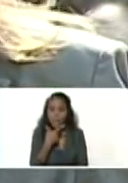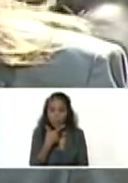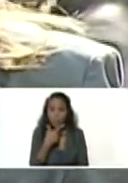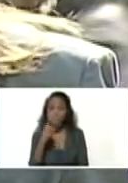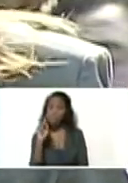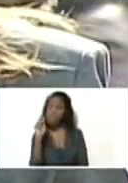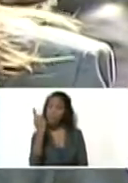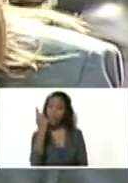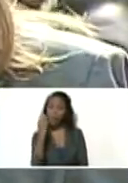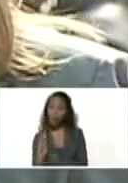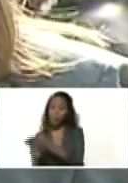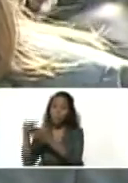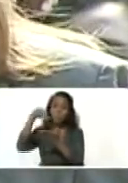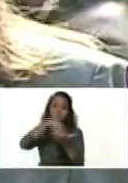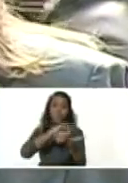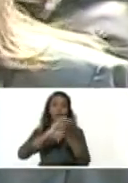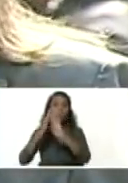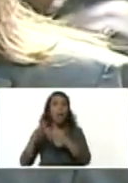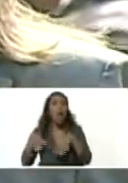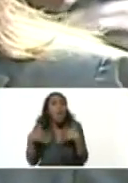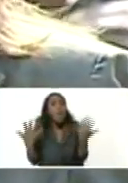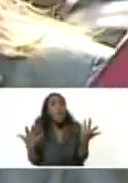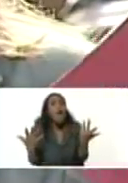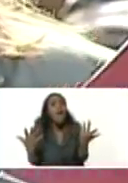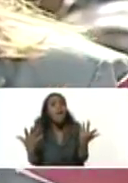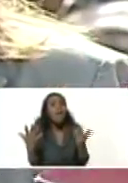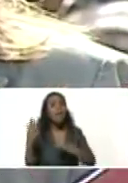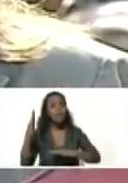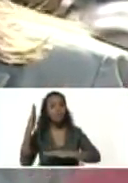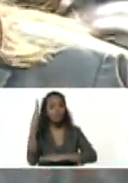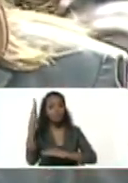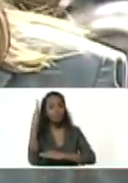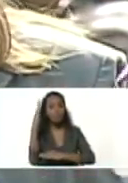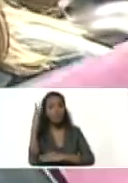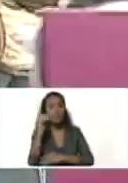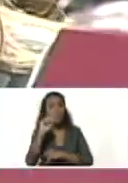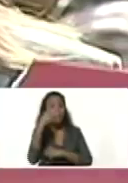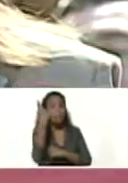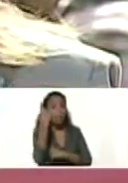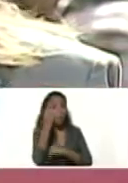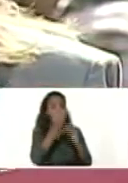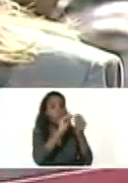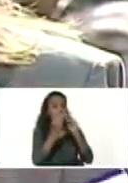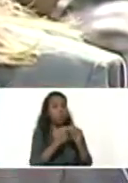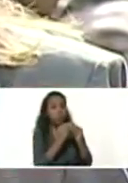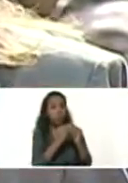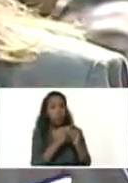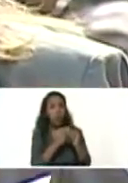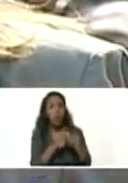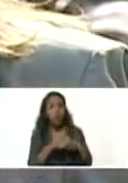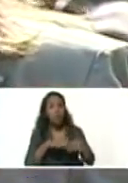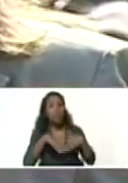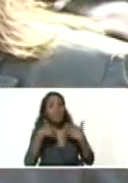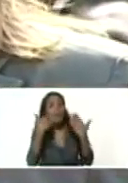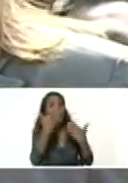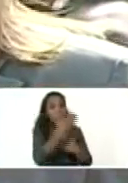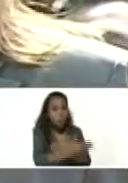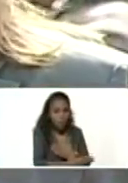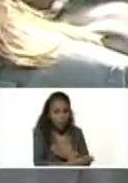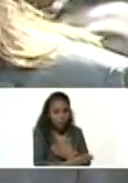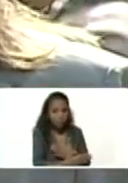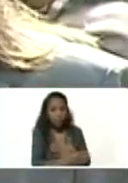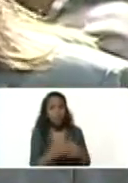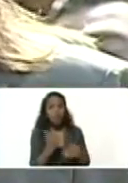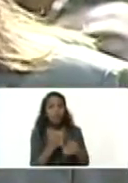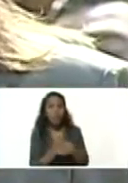levanta en la comunidad. ¿Cuál es el templo a recuperar? Luego se hace el diagnóstico a través de los misioneros de